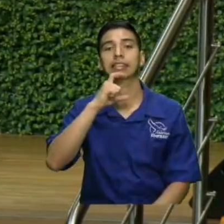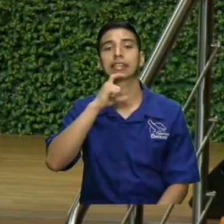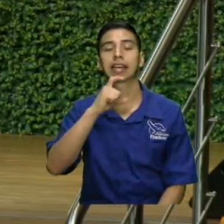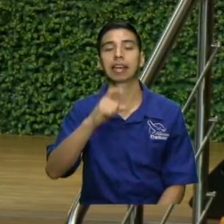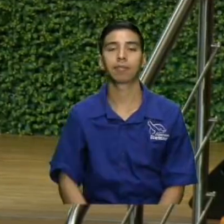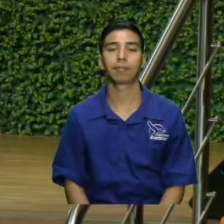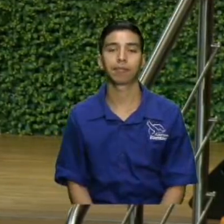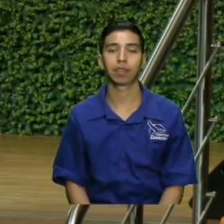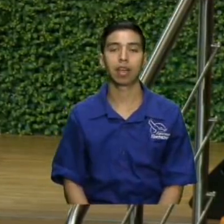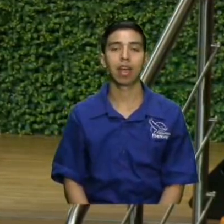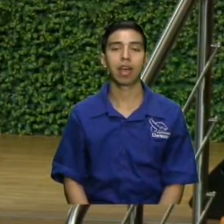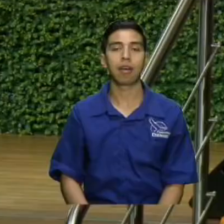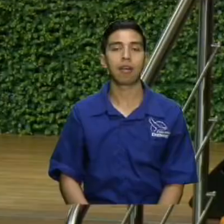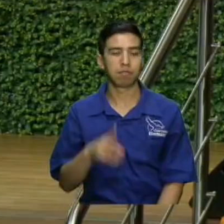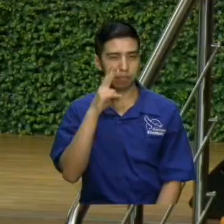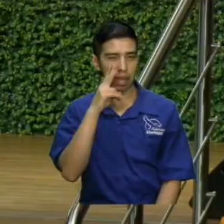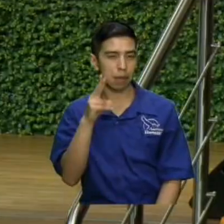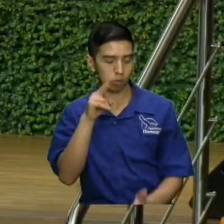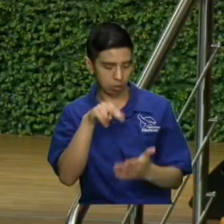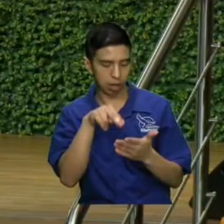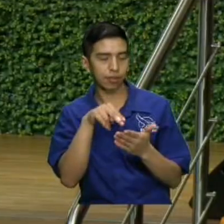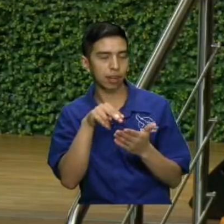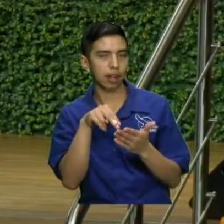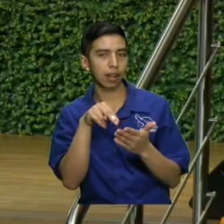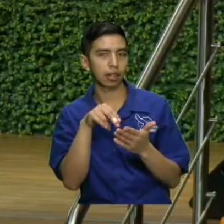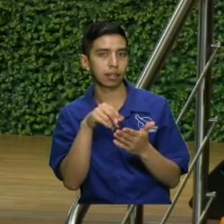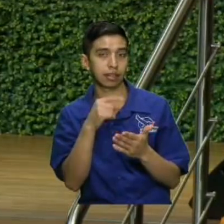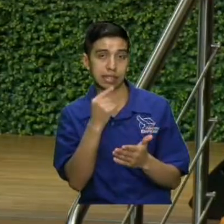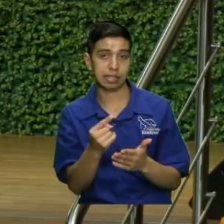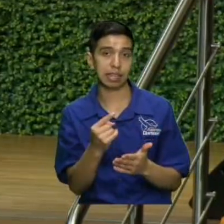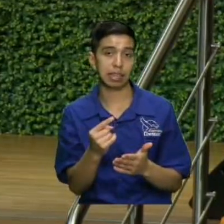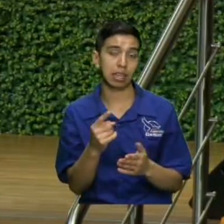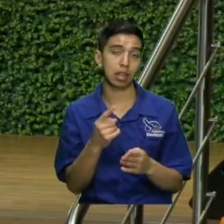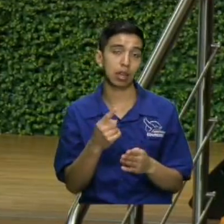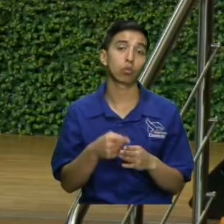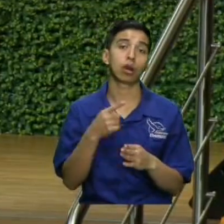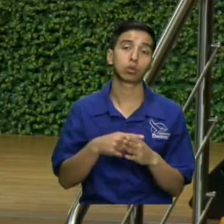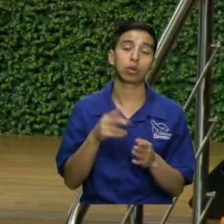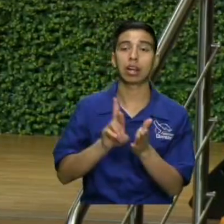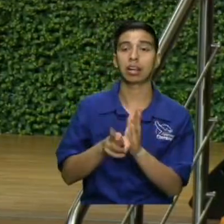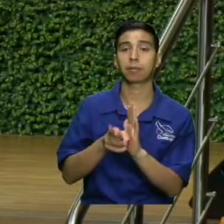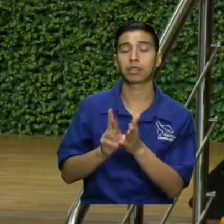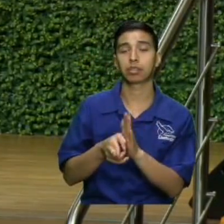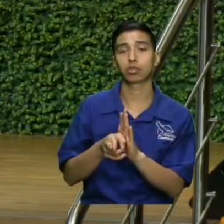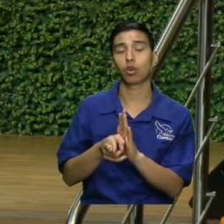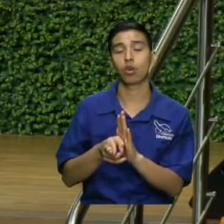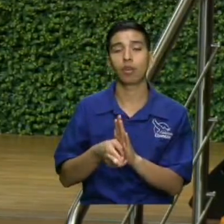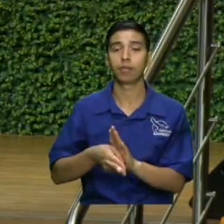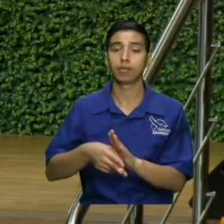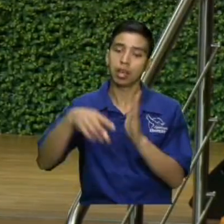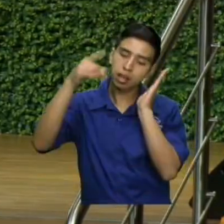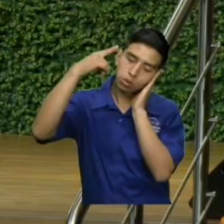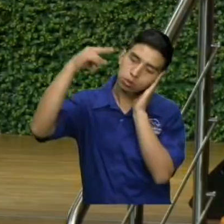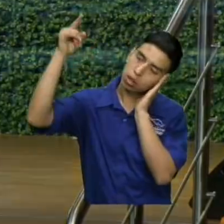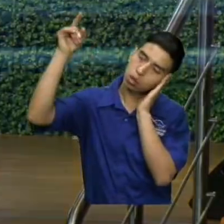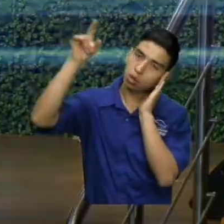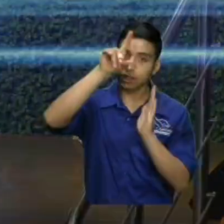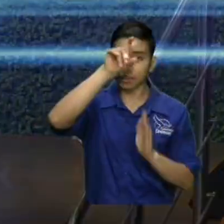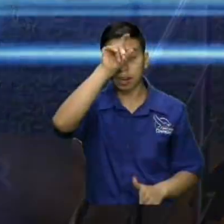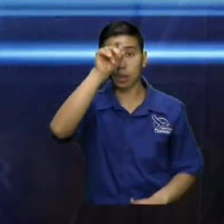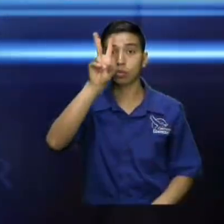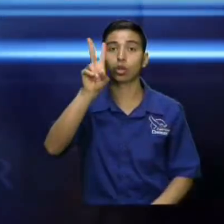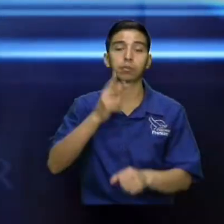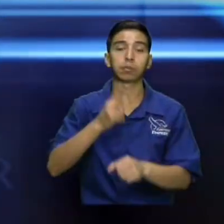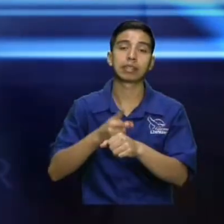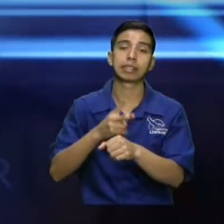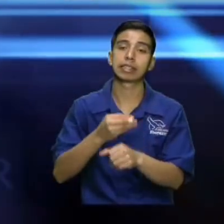Se lo voy a volver a leer. En cuanto a la repetición del sueño a Faraón dos veces, quiere decir que el asunto